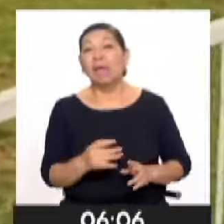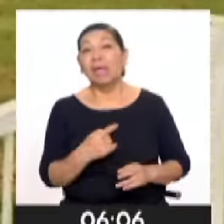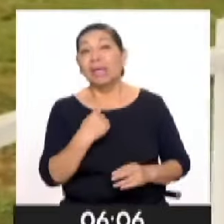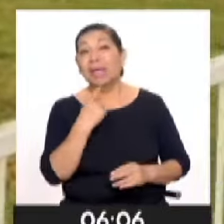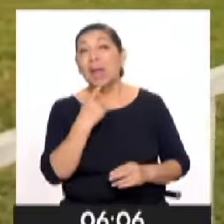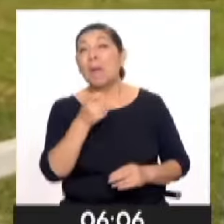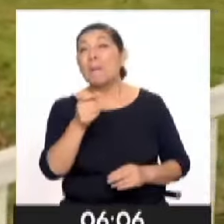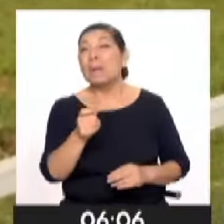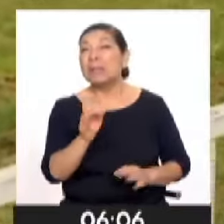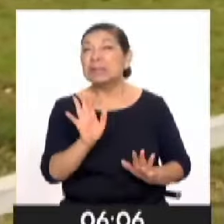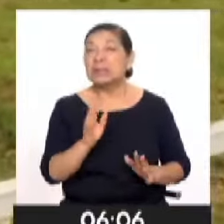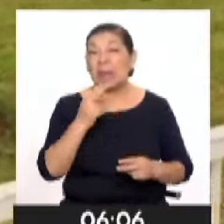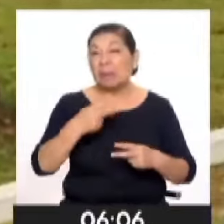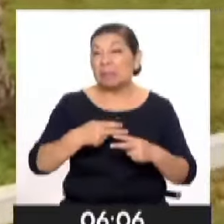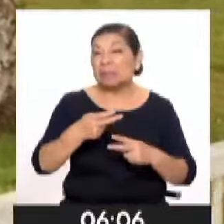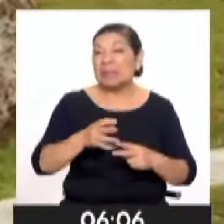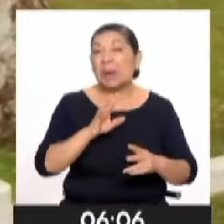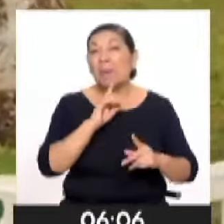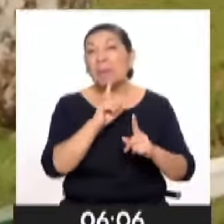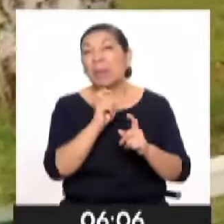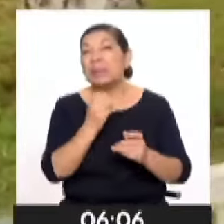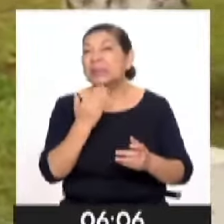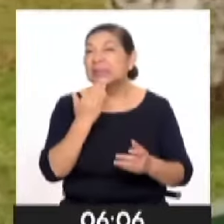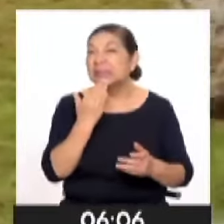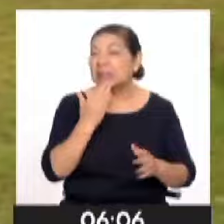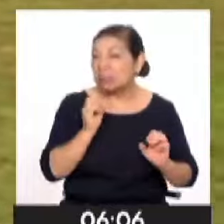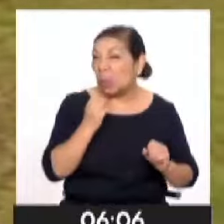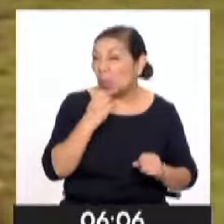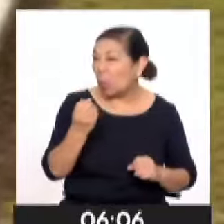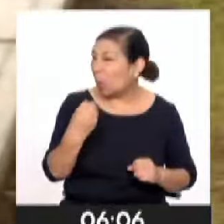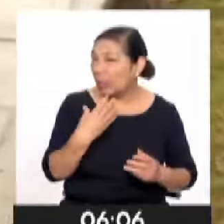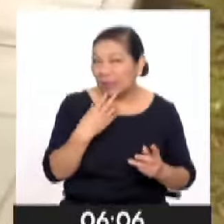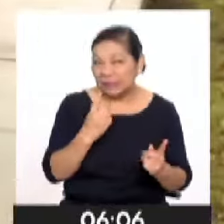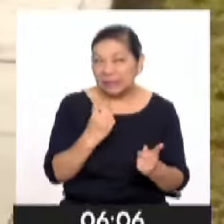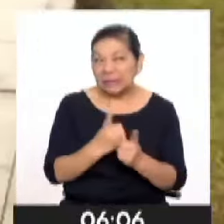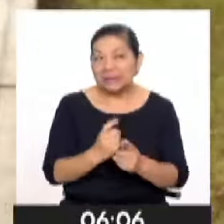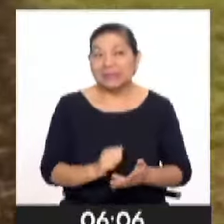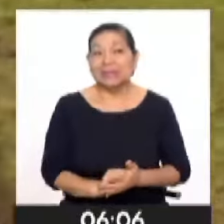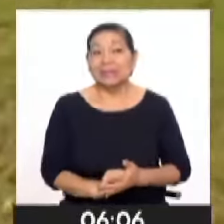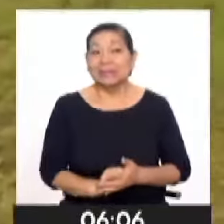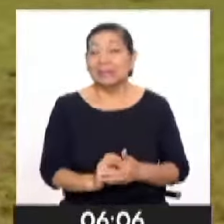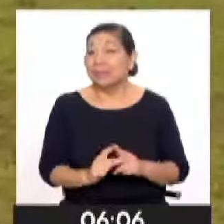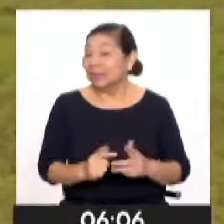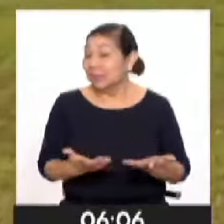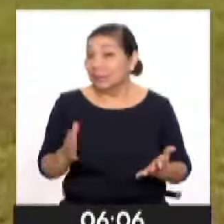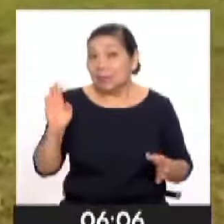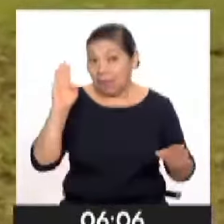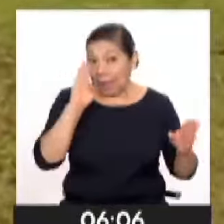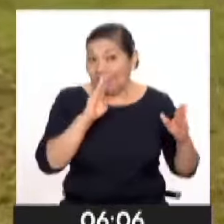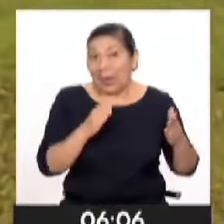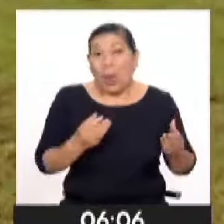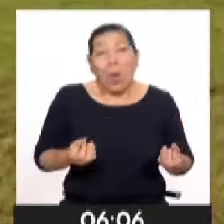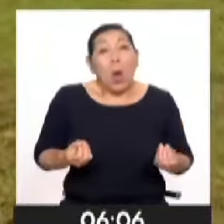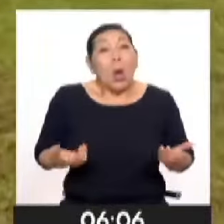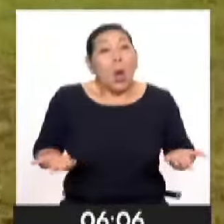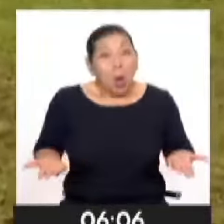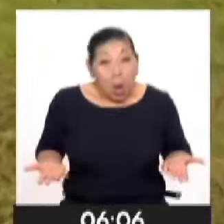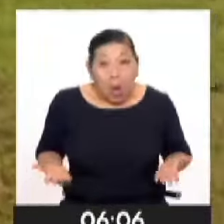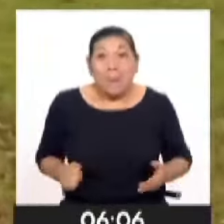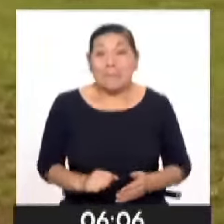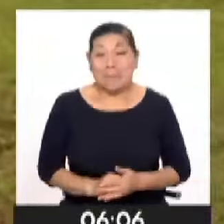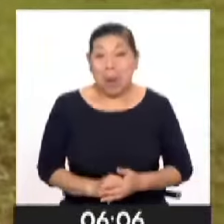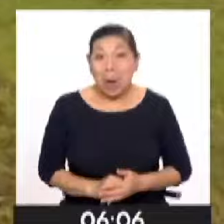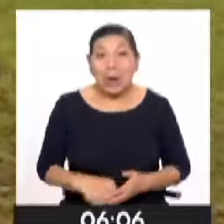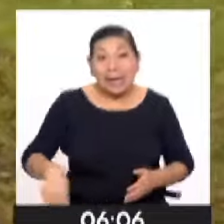de las personas uno de los vecinos de repente a ver si es que podemos acercarnos porque en realidad es preocupante Omar María Fernanda